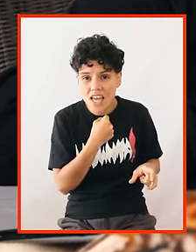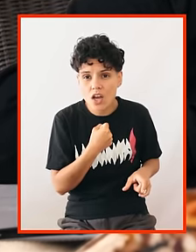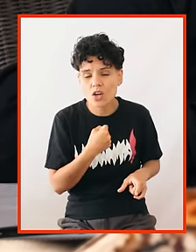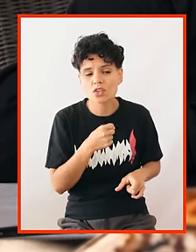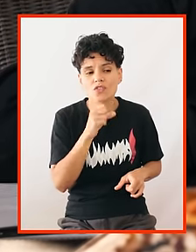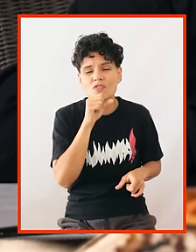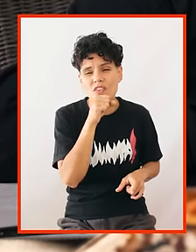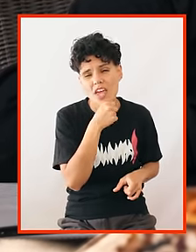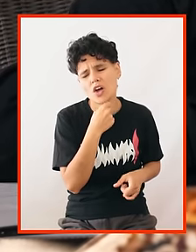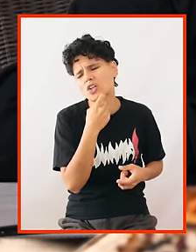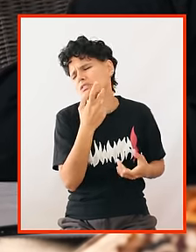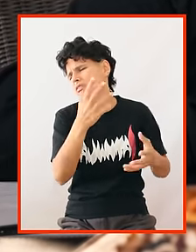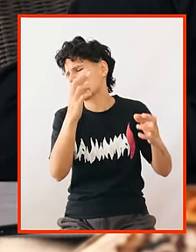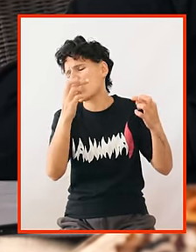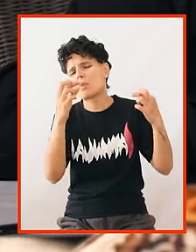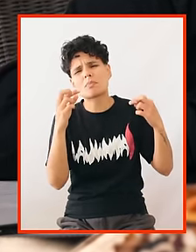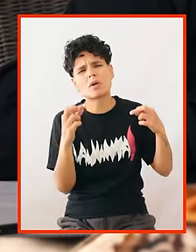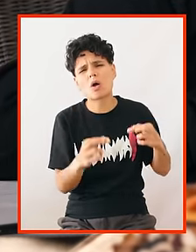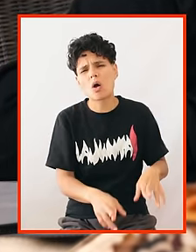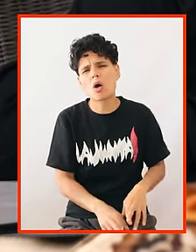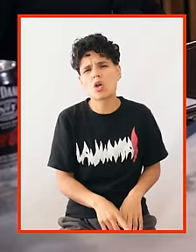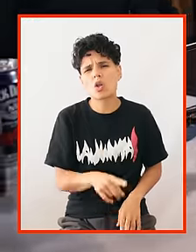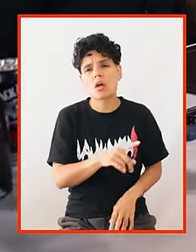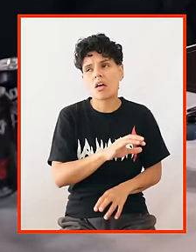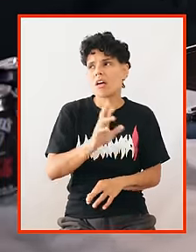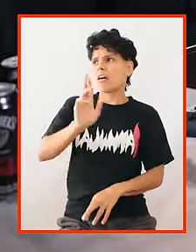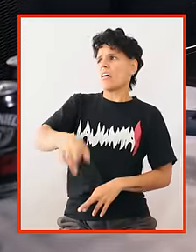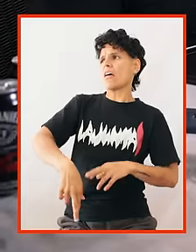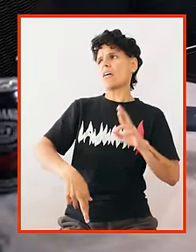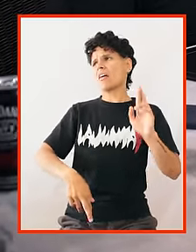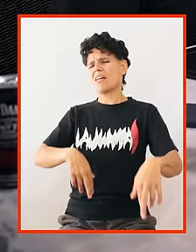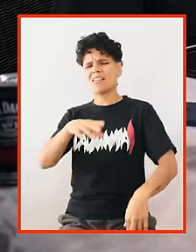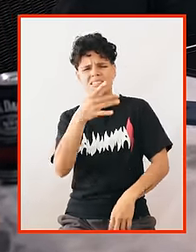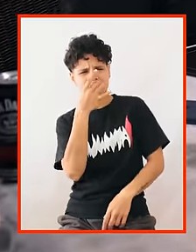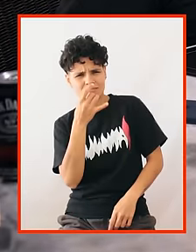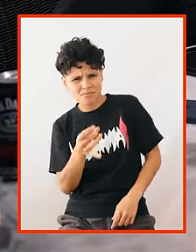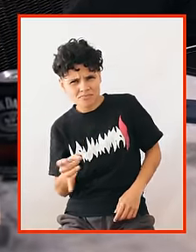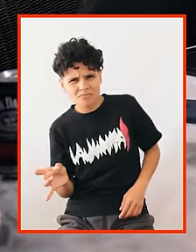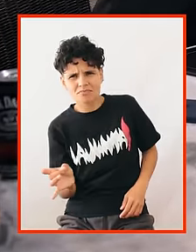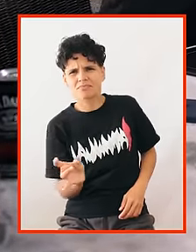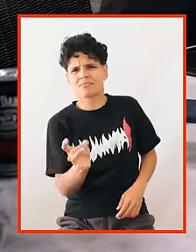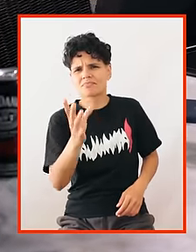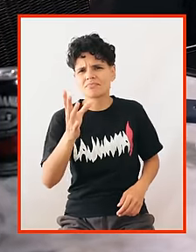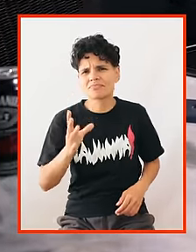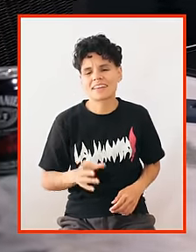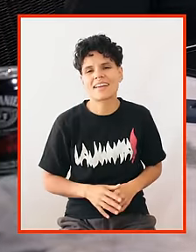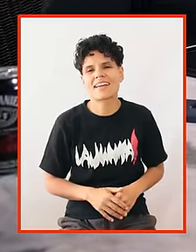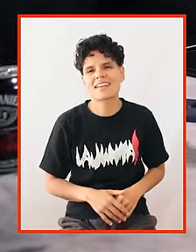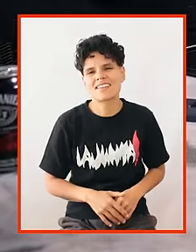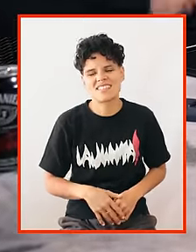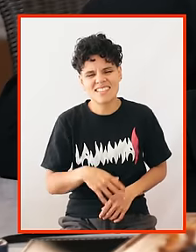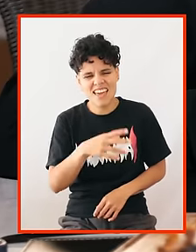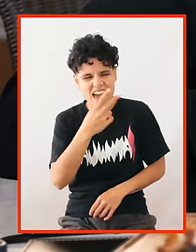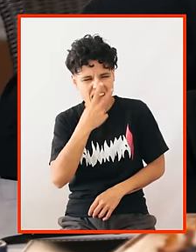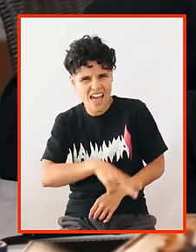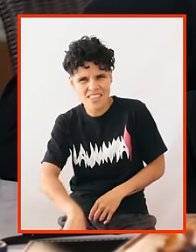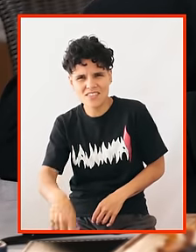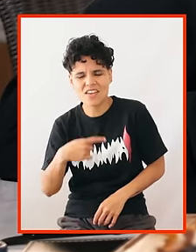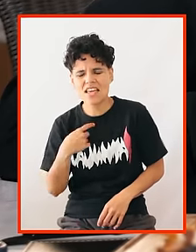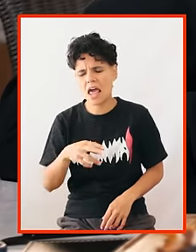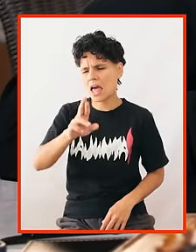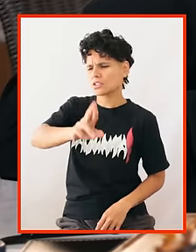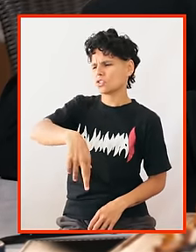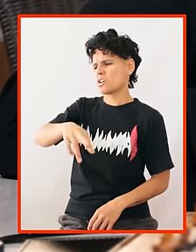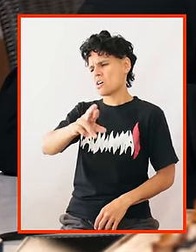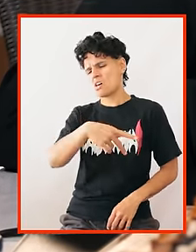nunca tuvieron una pizca de razón. Claro. Esa es. Y hoy día que ustedes son más viejitos, si lo sacamos de ese contexto, se ha madurado,